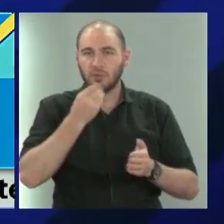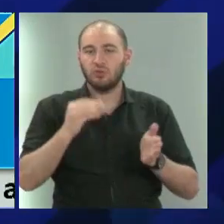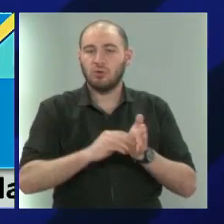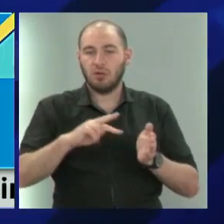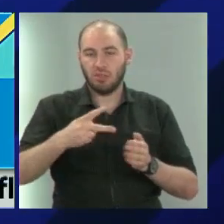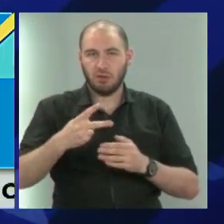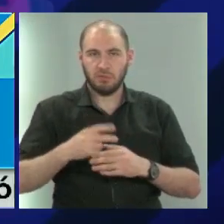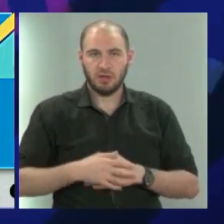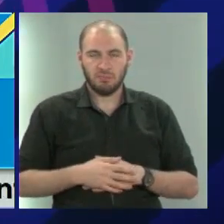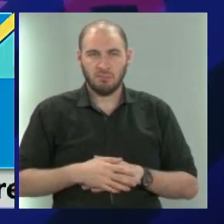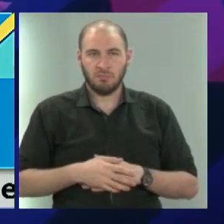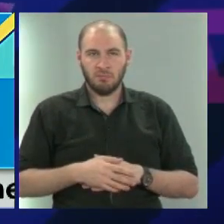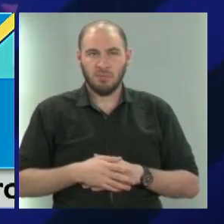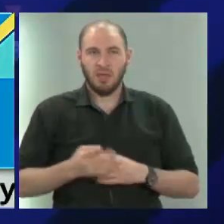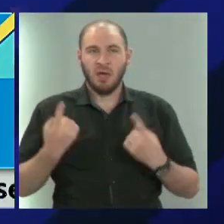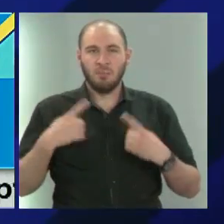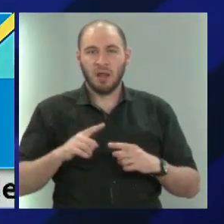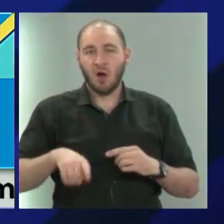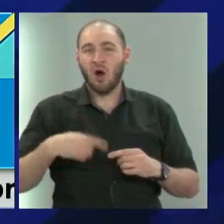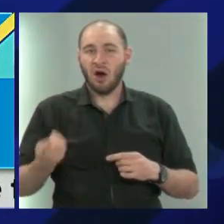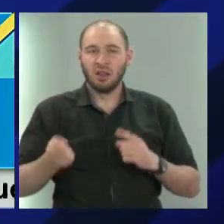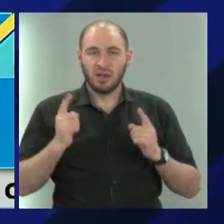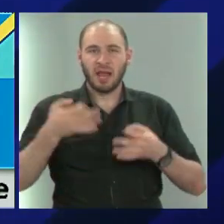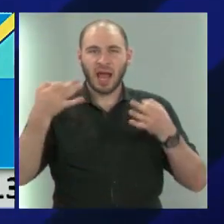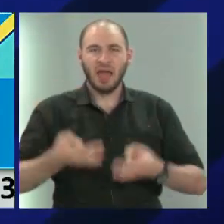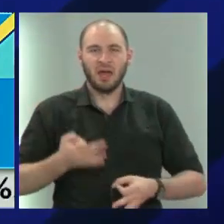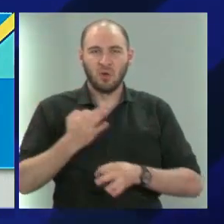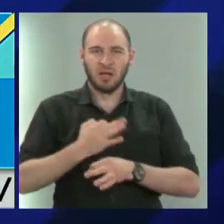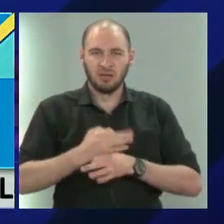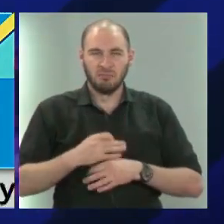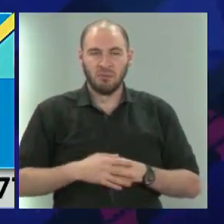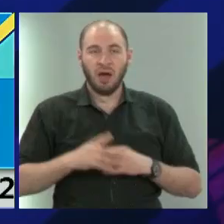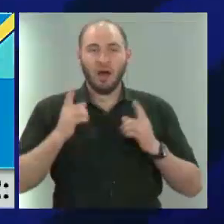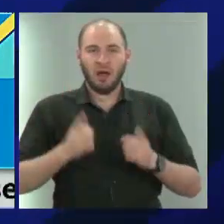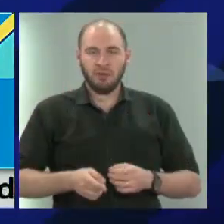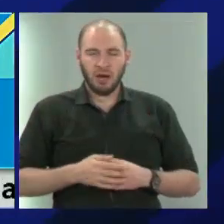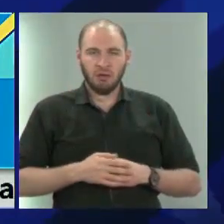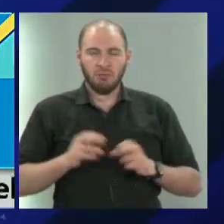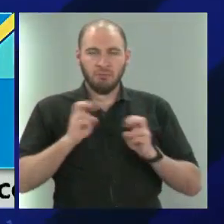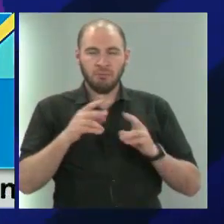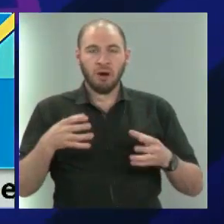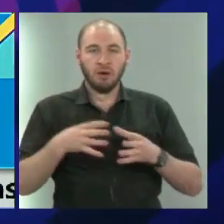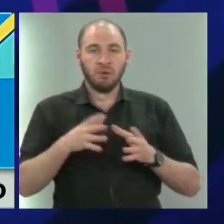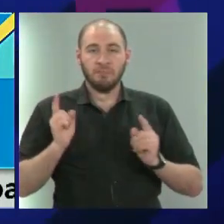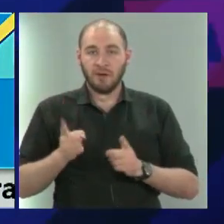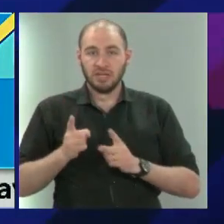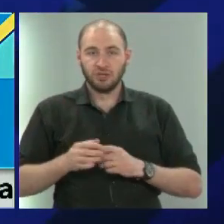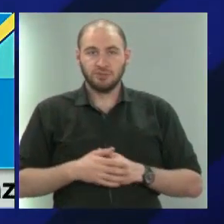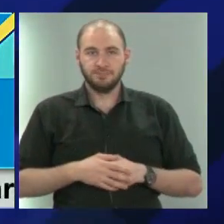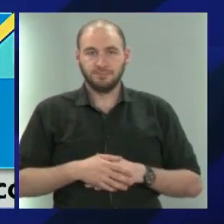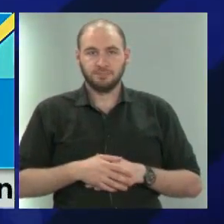escolaridad. Pero hay otras que tienen que ver con la calidad de la educación, que también tienen que ver con el plantel docente.